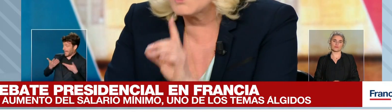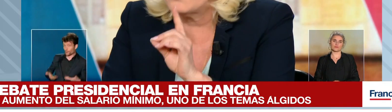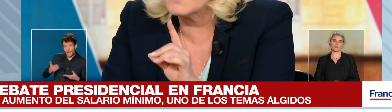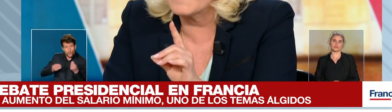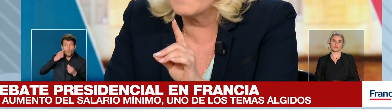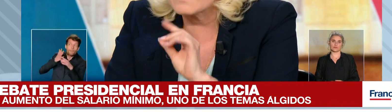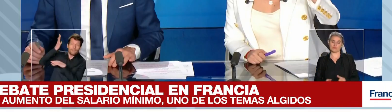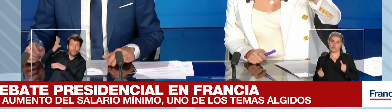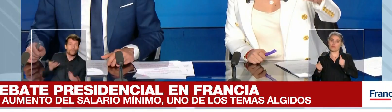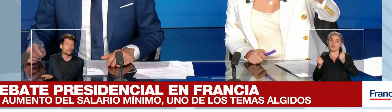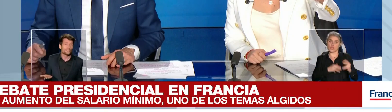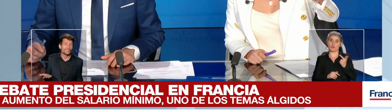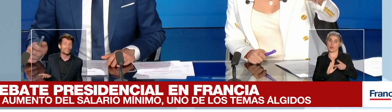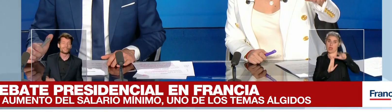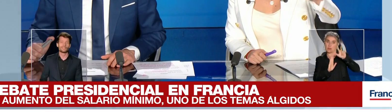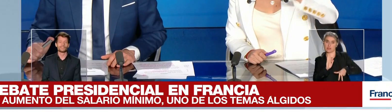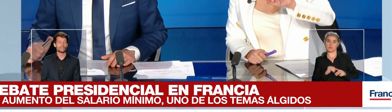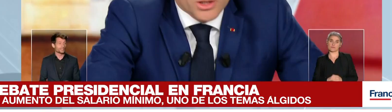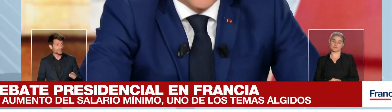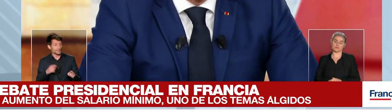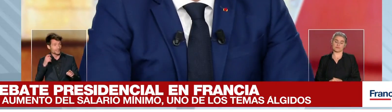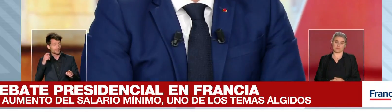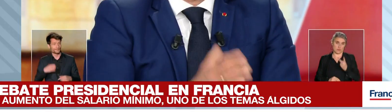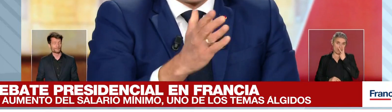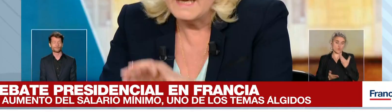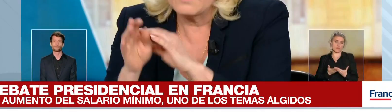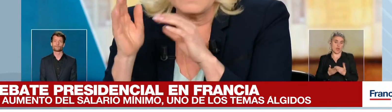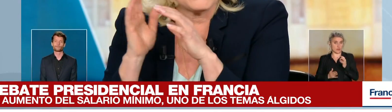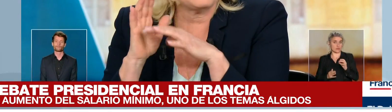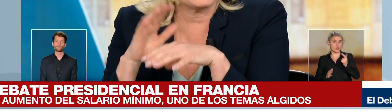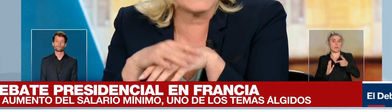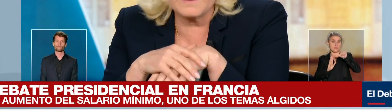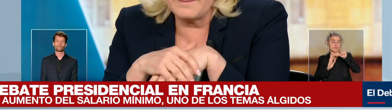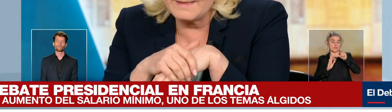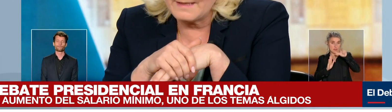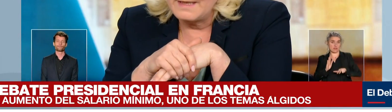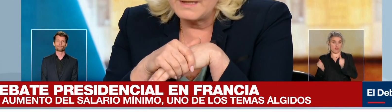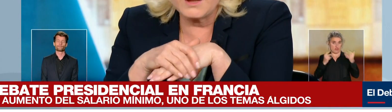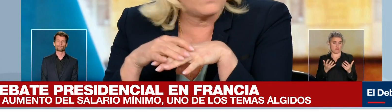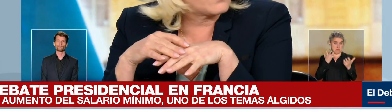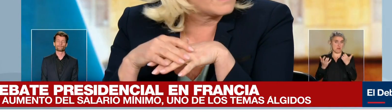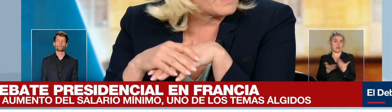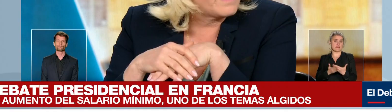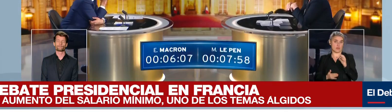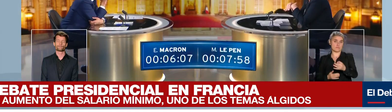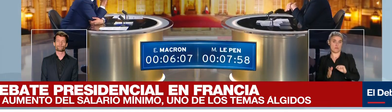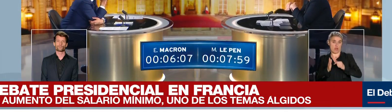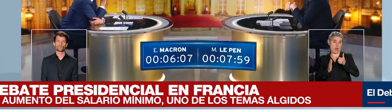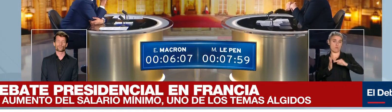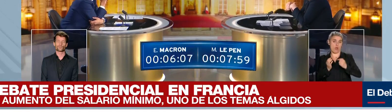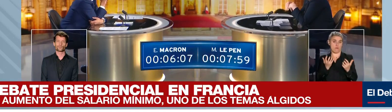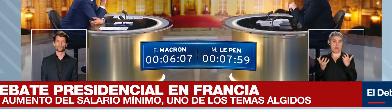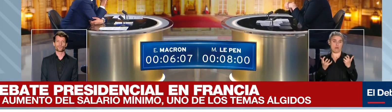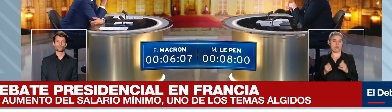en las cifras constatadas o previstas. Están previstas y también usted no está de acuerdo, señor Macron, con lo que dijo. Las cifras del